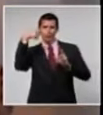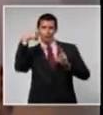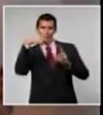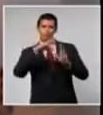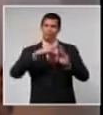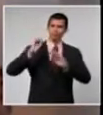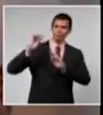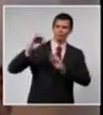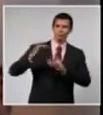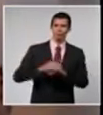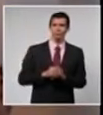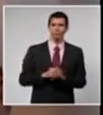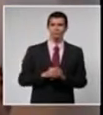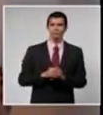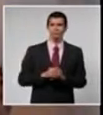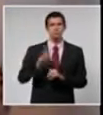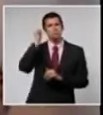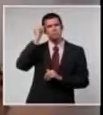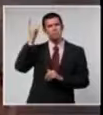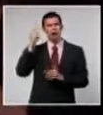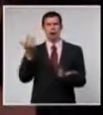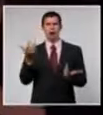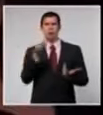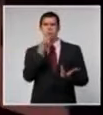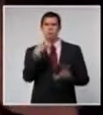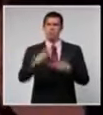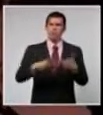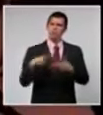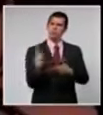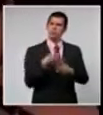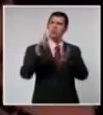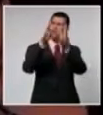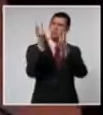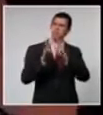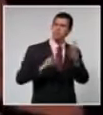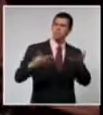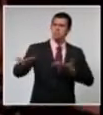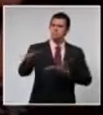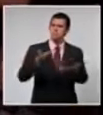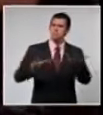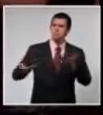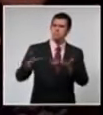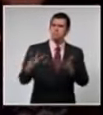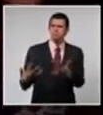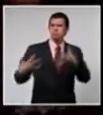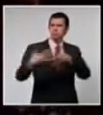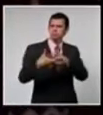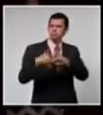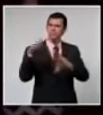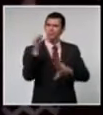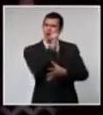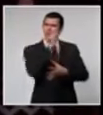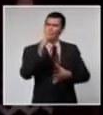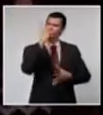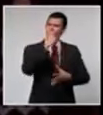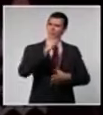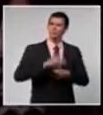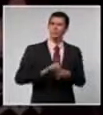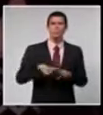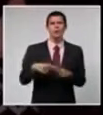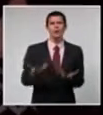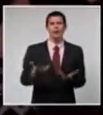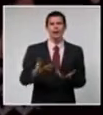esta colaboración surgió a raíz del impacto mediático del trabajo realizado durante la cuarentena por Andrés Sánchez, quien desde su balcón en La Habana